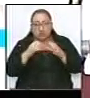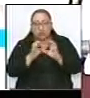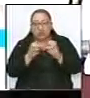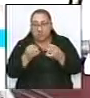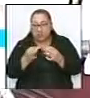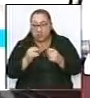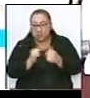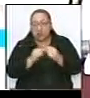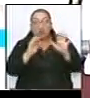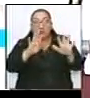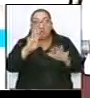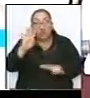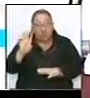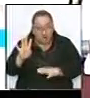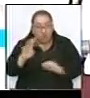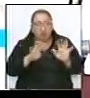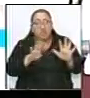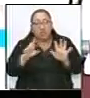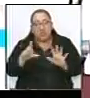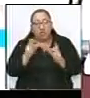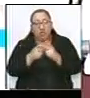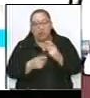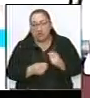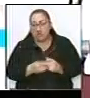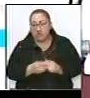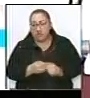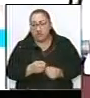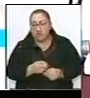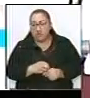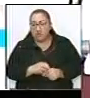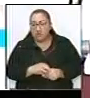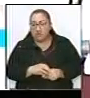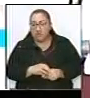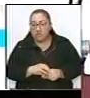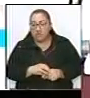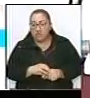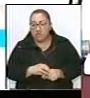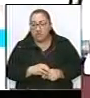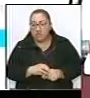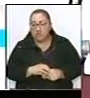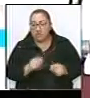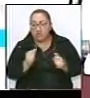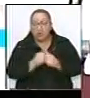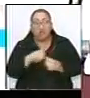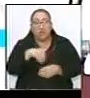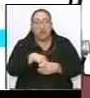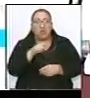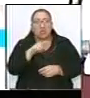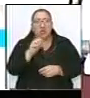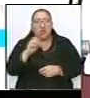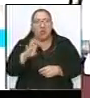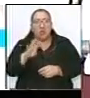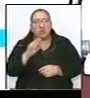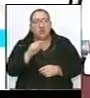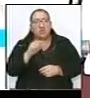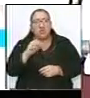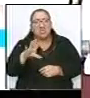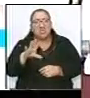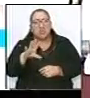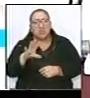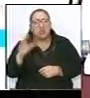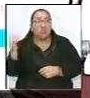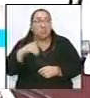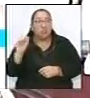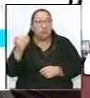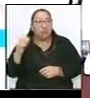iniciamos con 94, con 97 congresistas y tenemos votaciones con 104, 105 congresistas. Es decir, yo creo que la